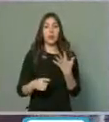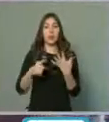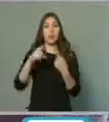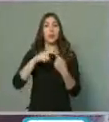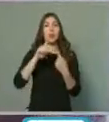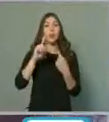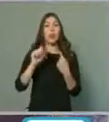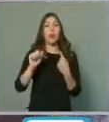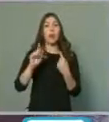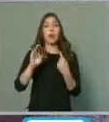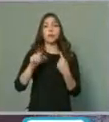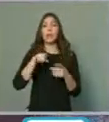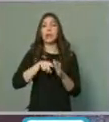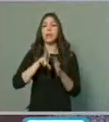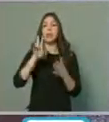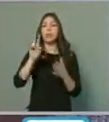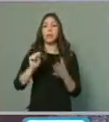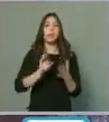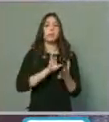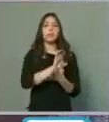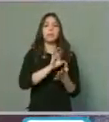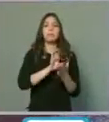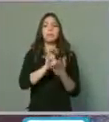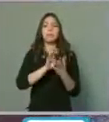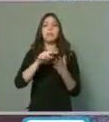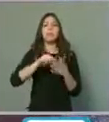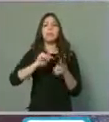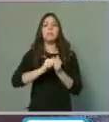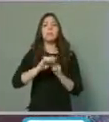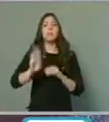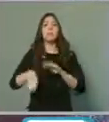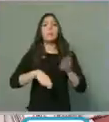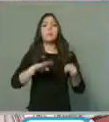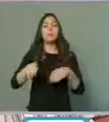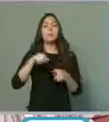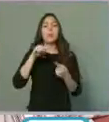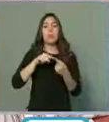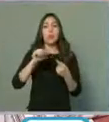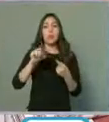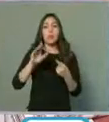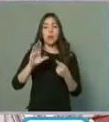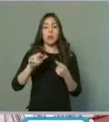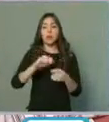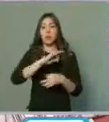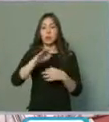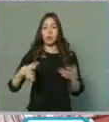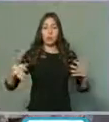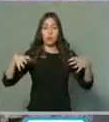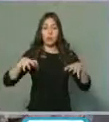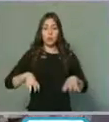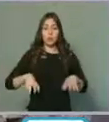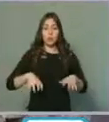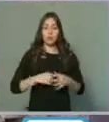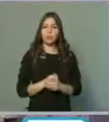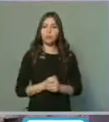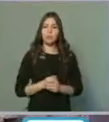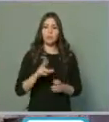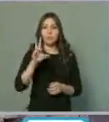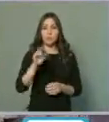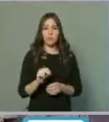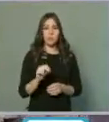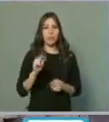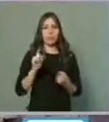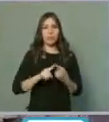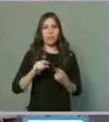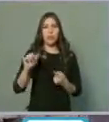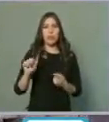les reparte y van falleciendo? ¿Este albacea se queda con todo y se hace cargado de todo? No, el albacea solo es un representante. O